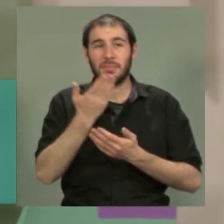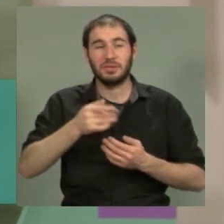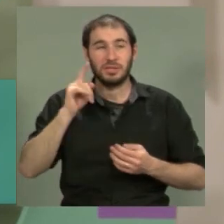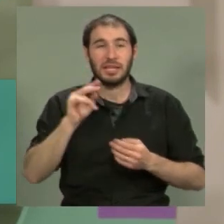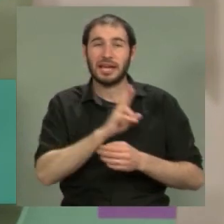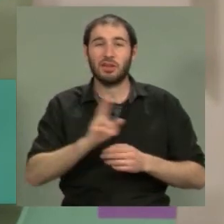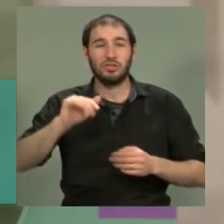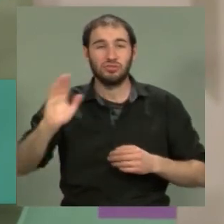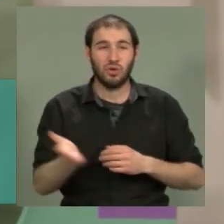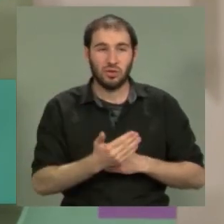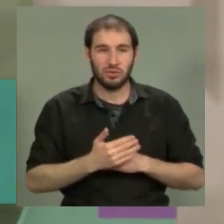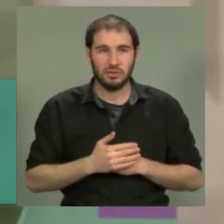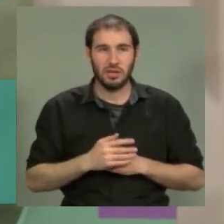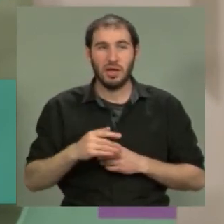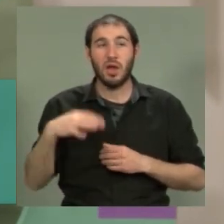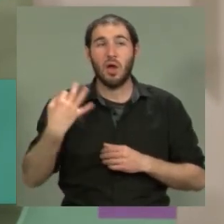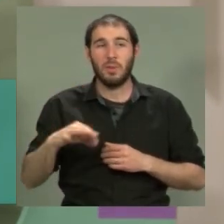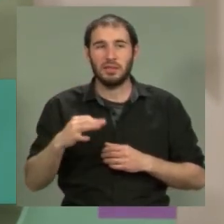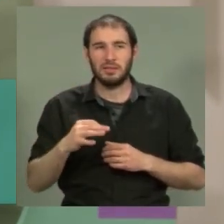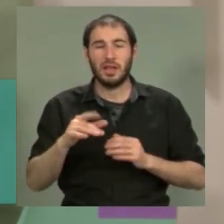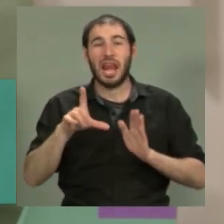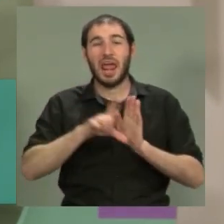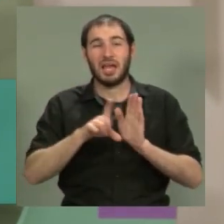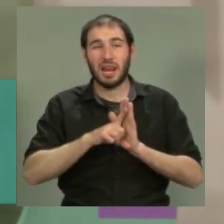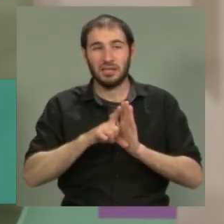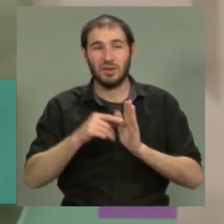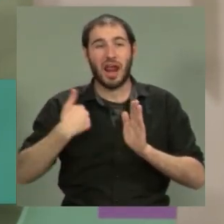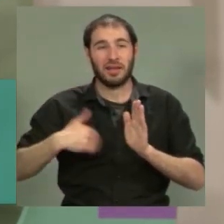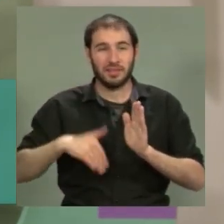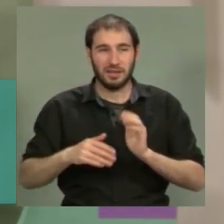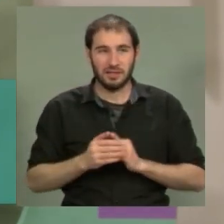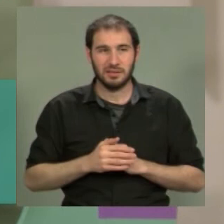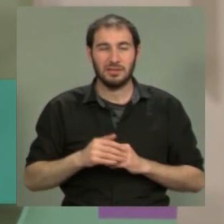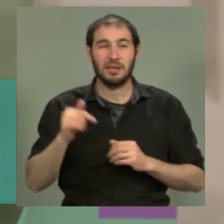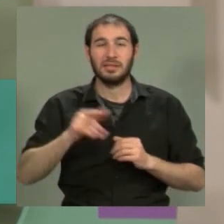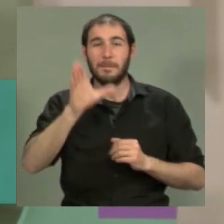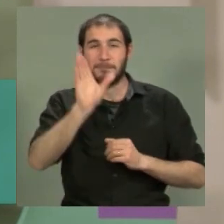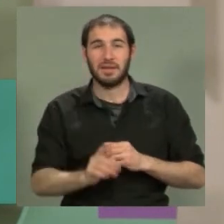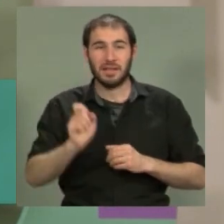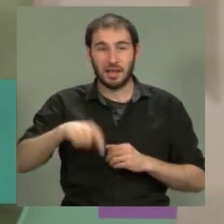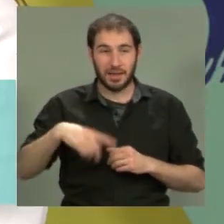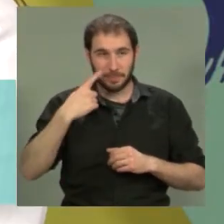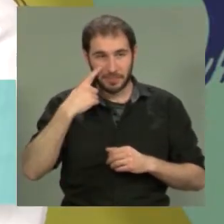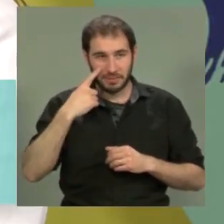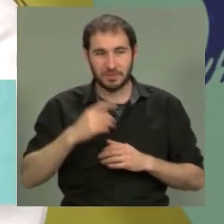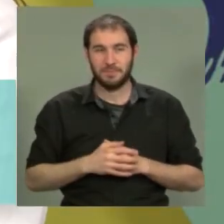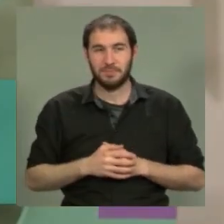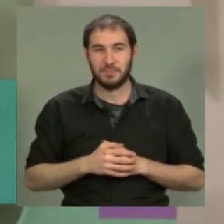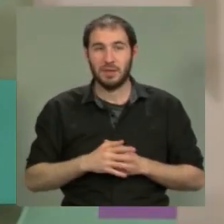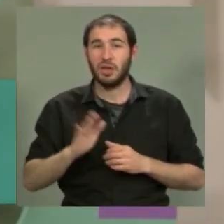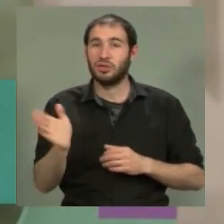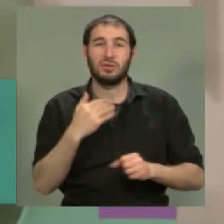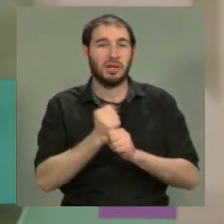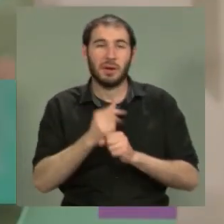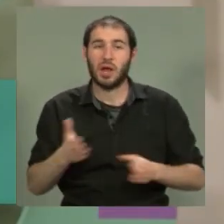credos religiosos deben seguir a la legislación argentina, de este querido país que vivimos, y todos